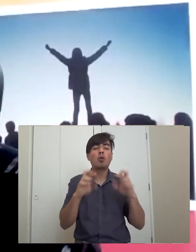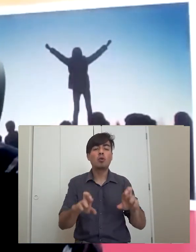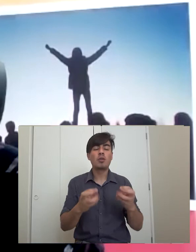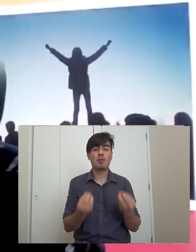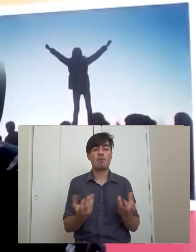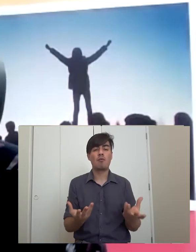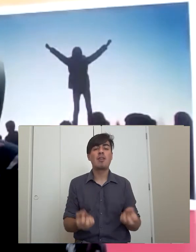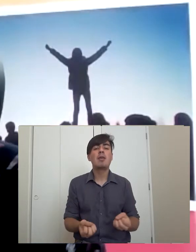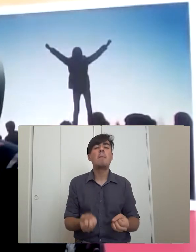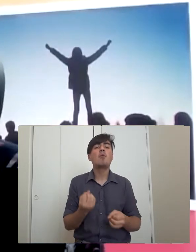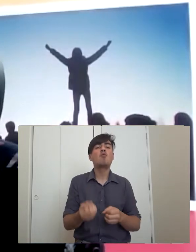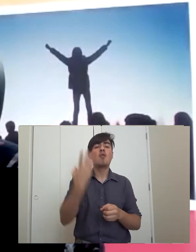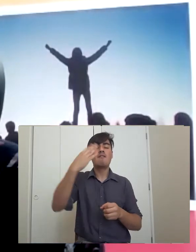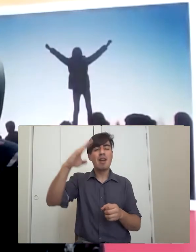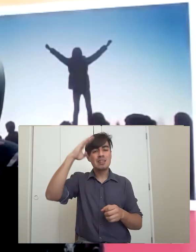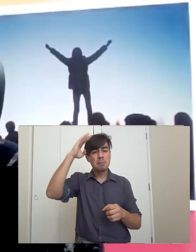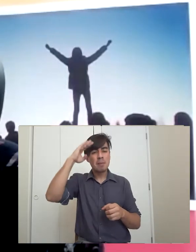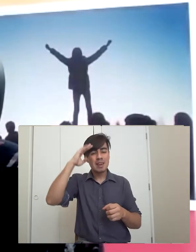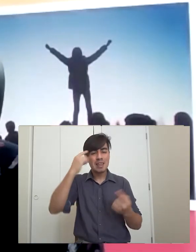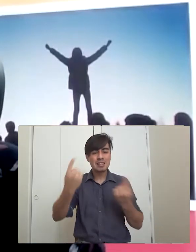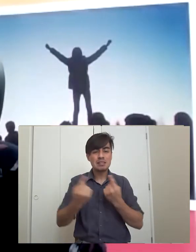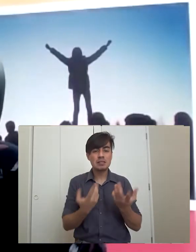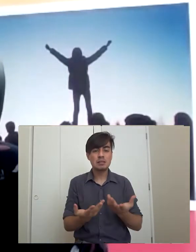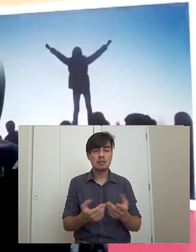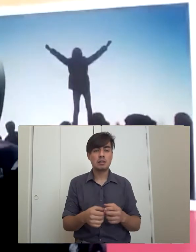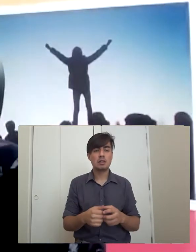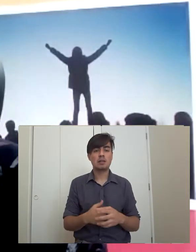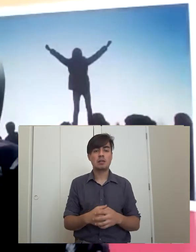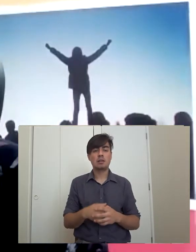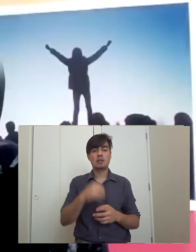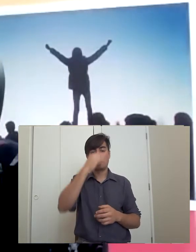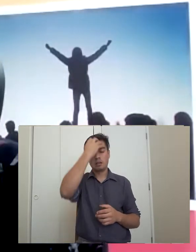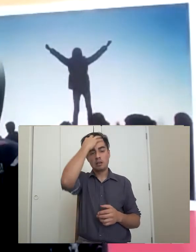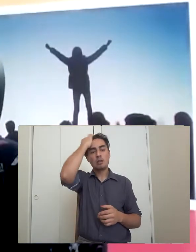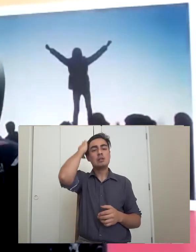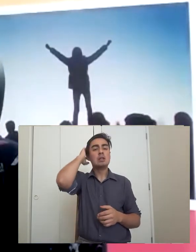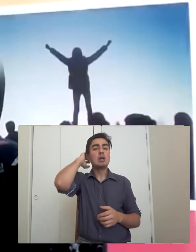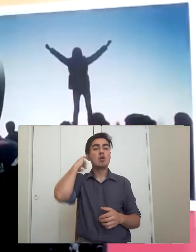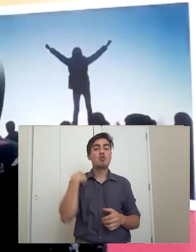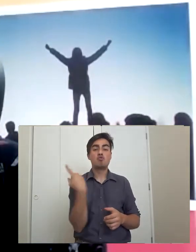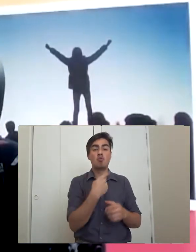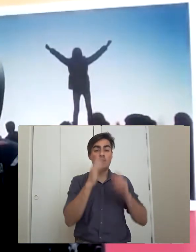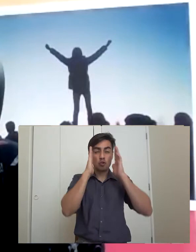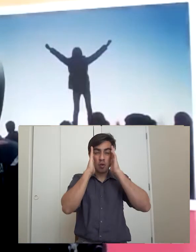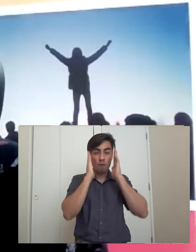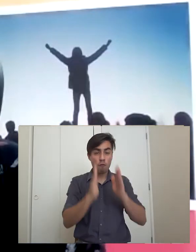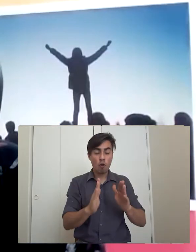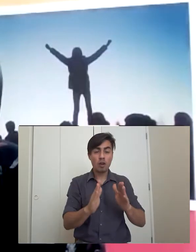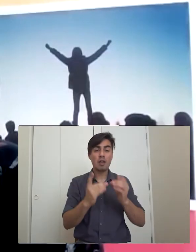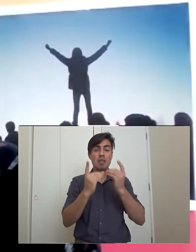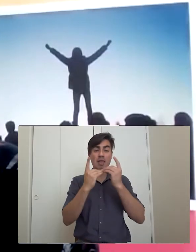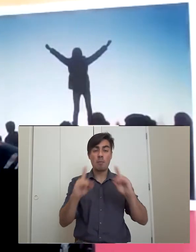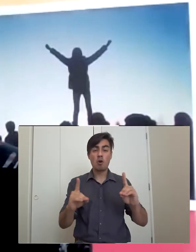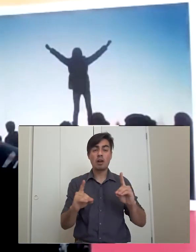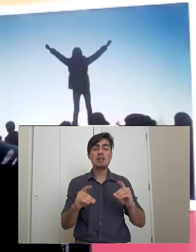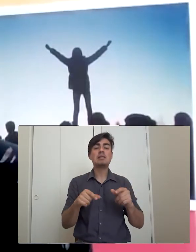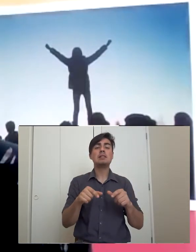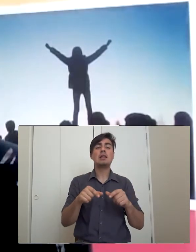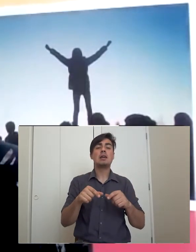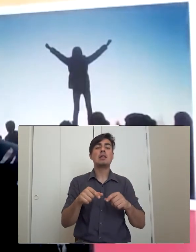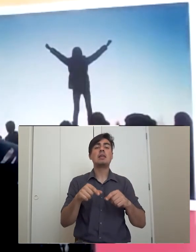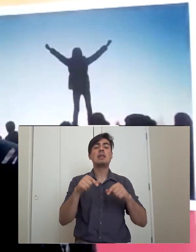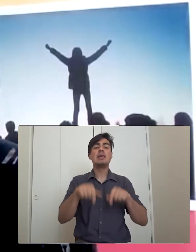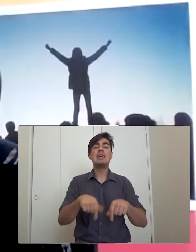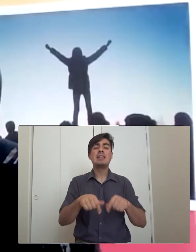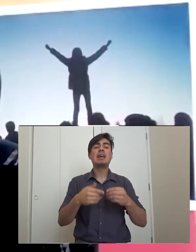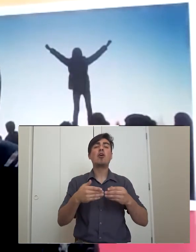de ganar esa experiencia y esta capacidad. Y nuestro enfoque a la democracia y a esta capacitación